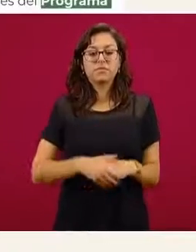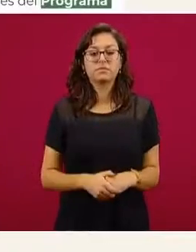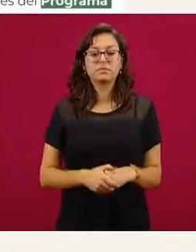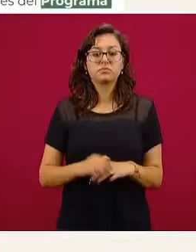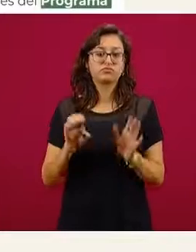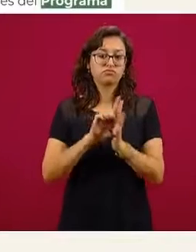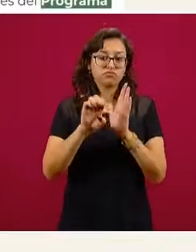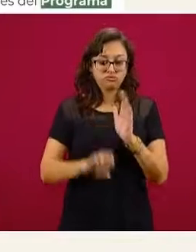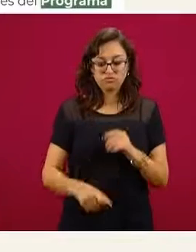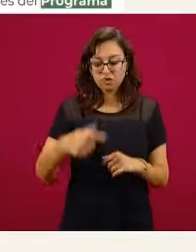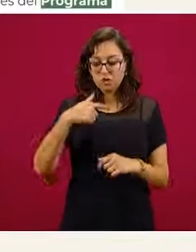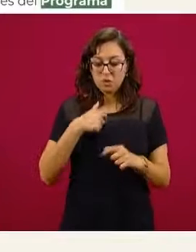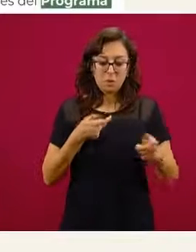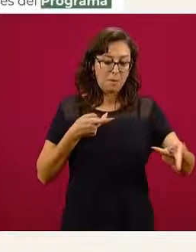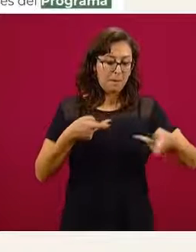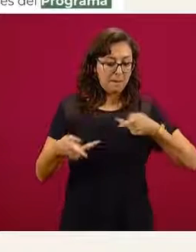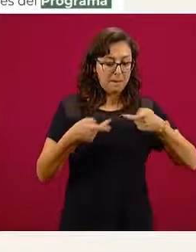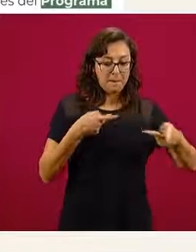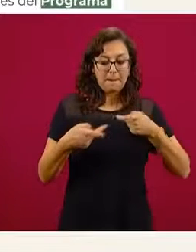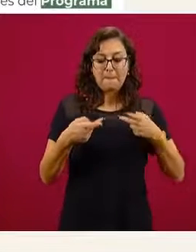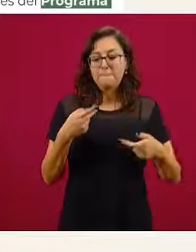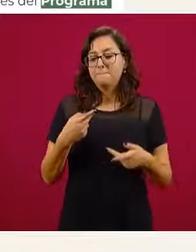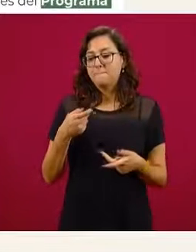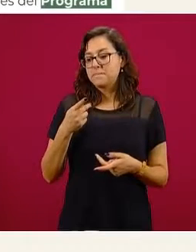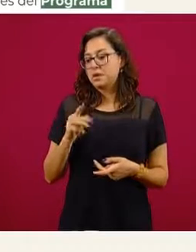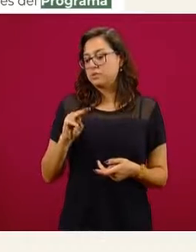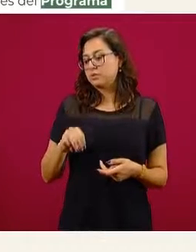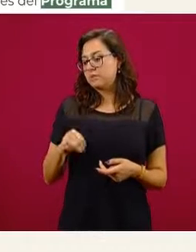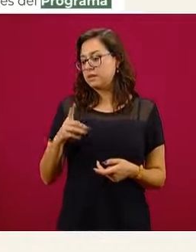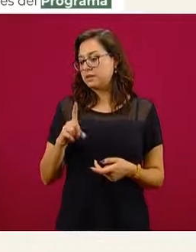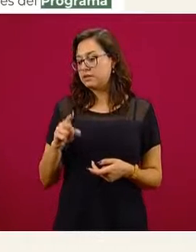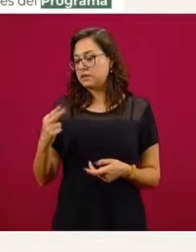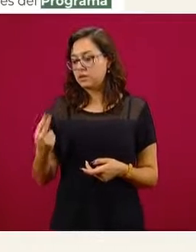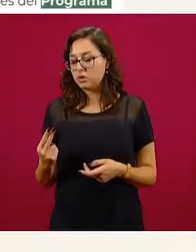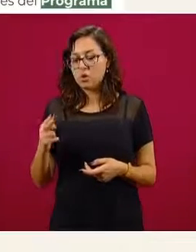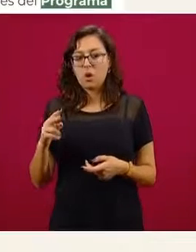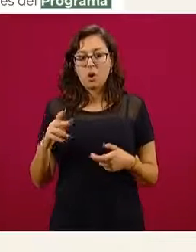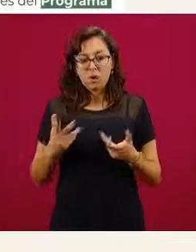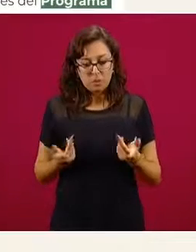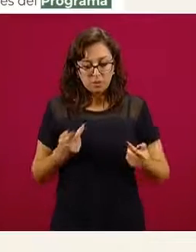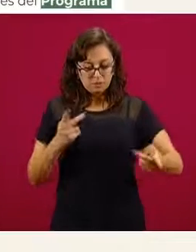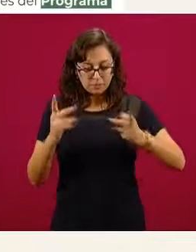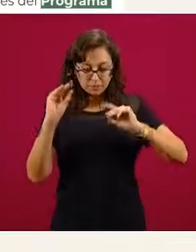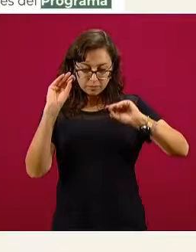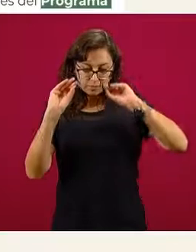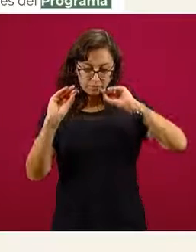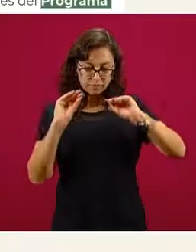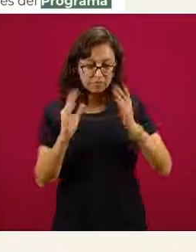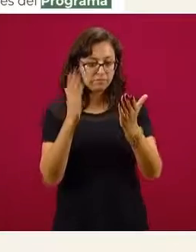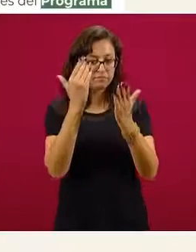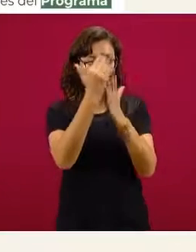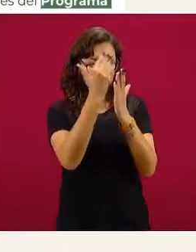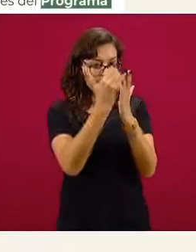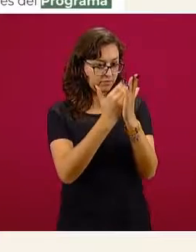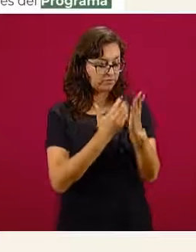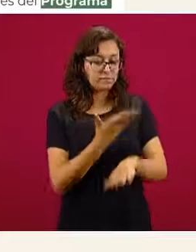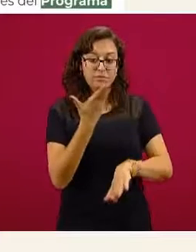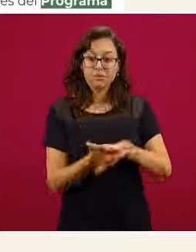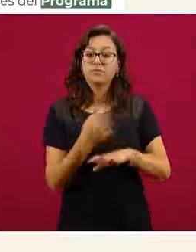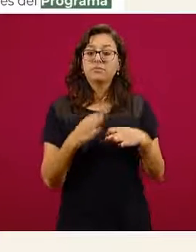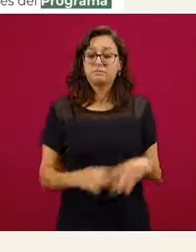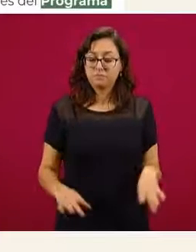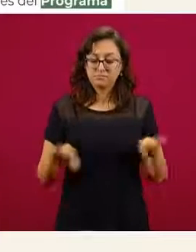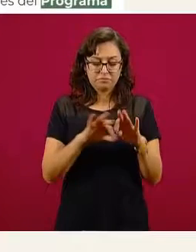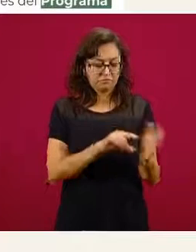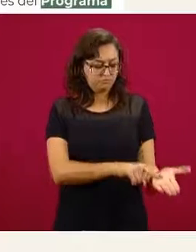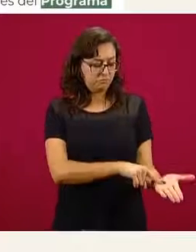en mi plan municipal de desarrollo urbano, este documento tiene una serie de conceptos muy relevantes y muy sólidos